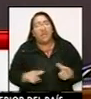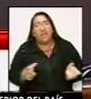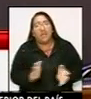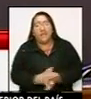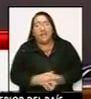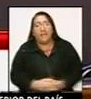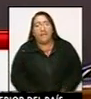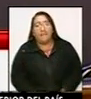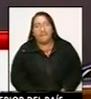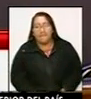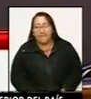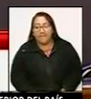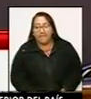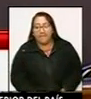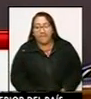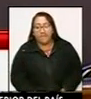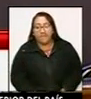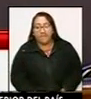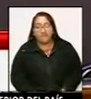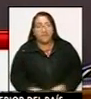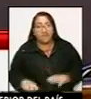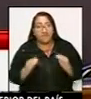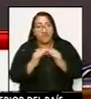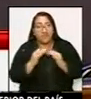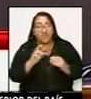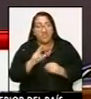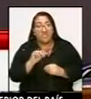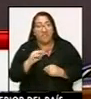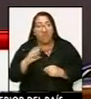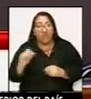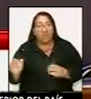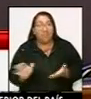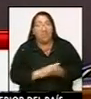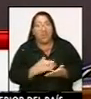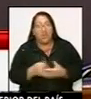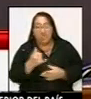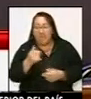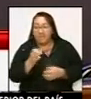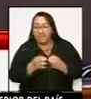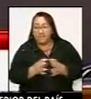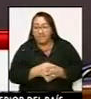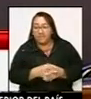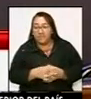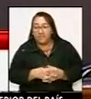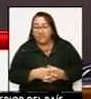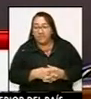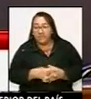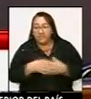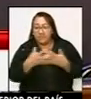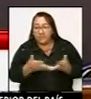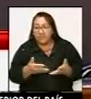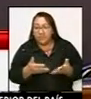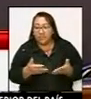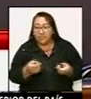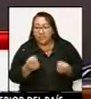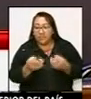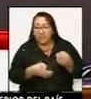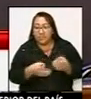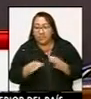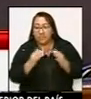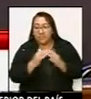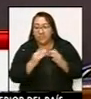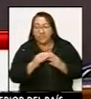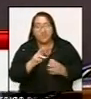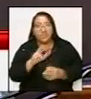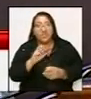agresores. ¿Se han preocupado de hacer casas de refugio? Nada. Dicen que hay presupuesto, pero ¿por qué no se dedican a hacer con ese presupuesto a hacer casas